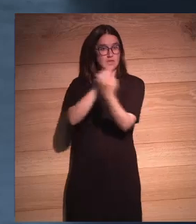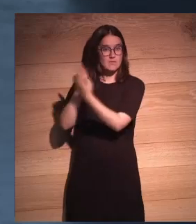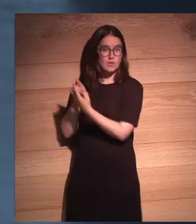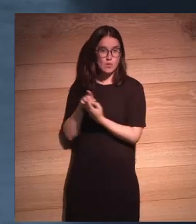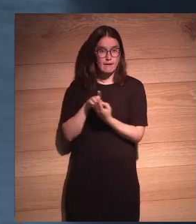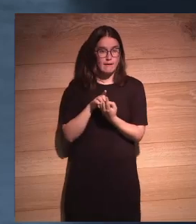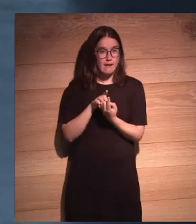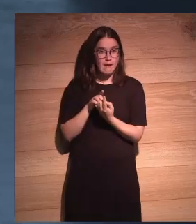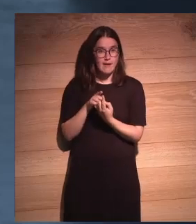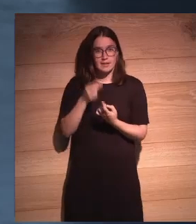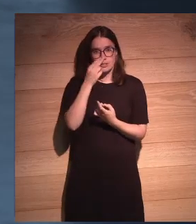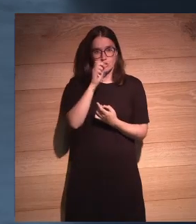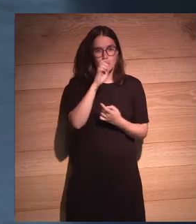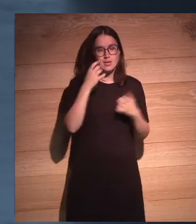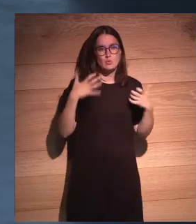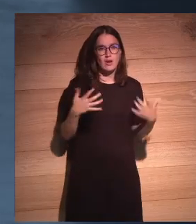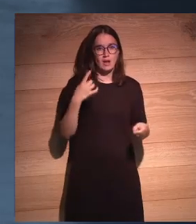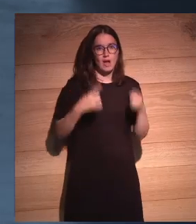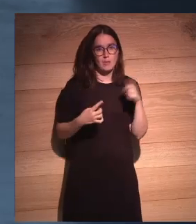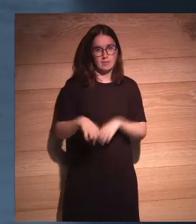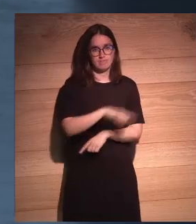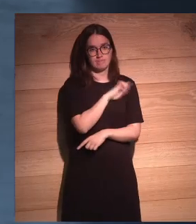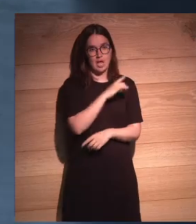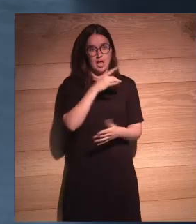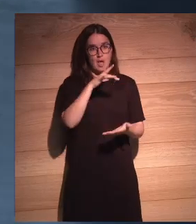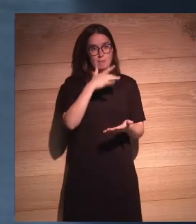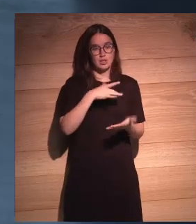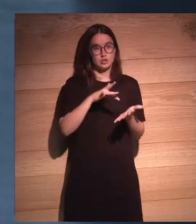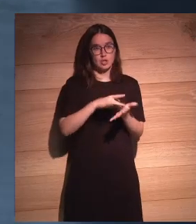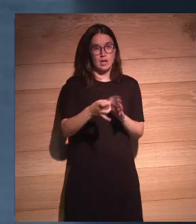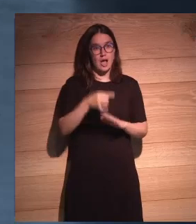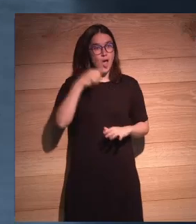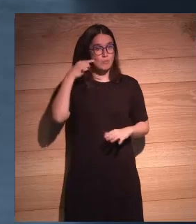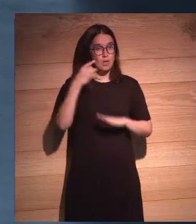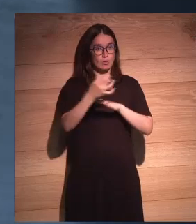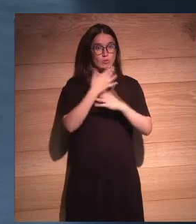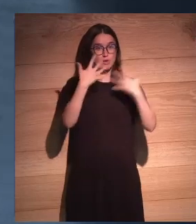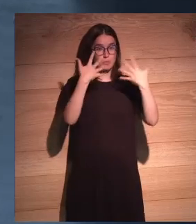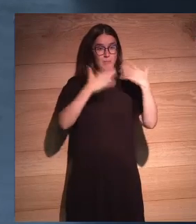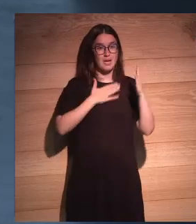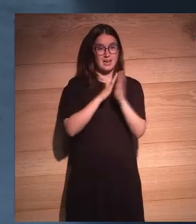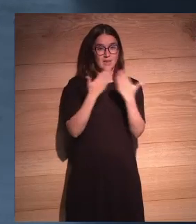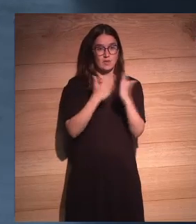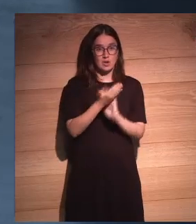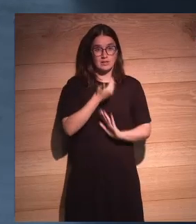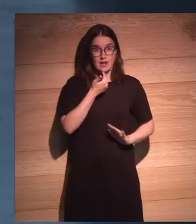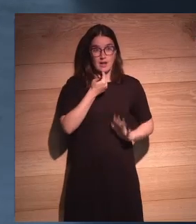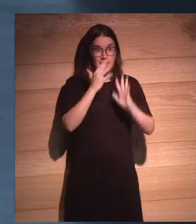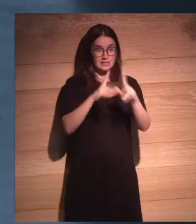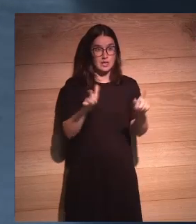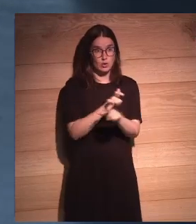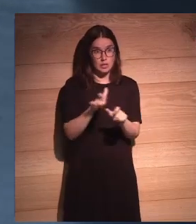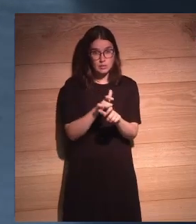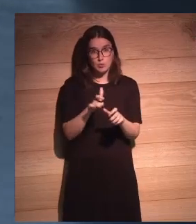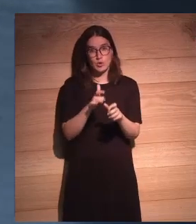individual qué es lo que más le interesa. A veces se pasan. A mí me ha llegado de Amazon una recomendación recomendándome mi libro. Ese algoritmo de Amazon